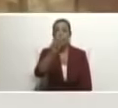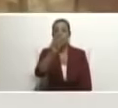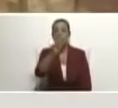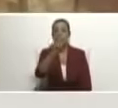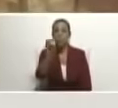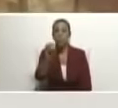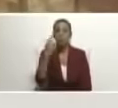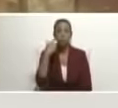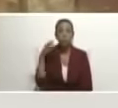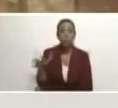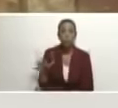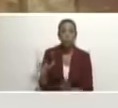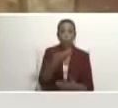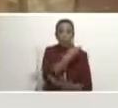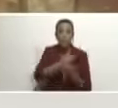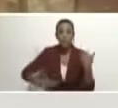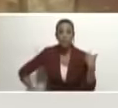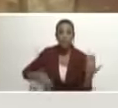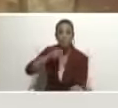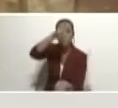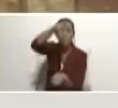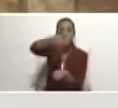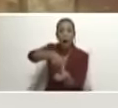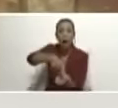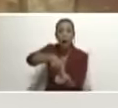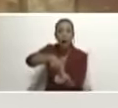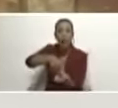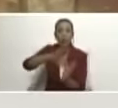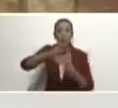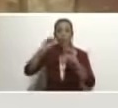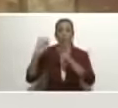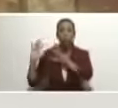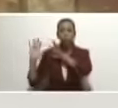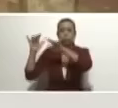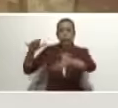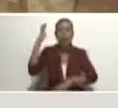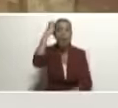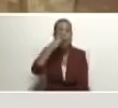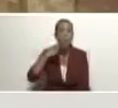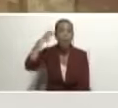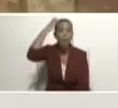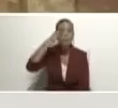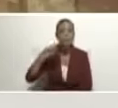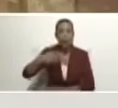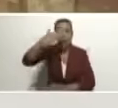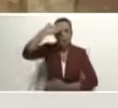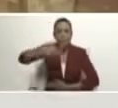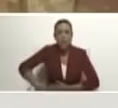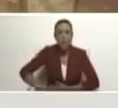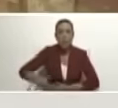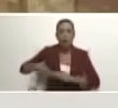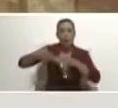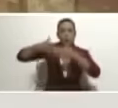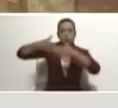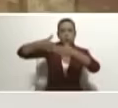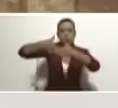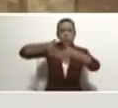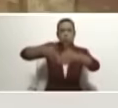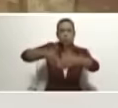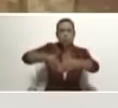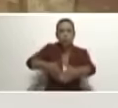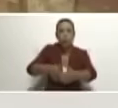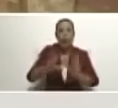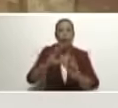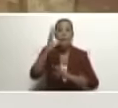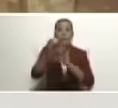Cuando llegó toda la Marina de Europa a bombardear el